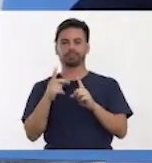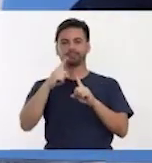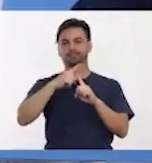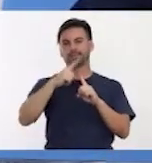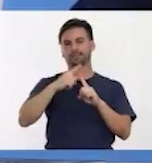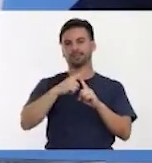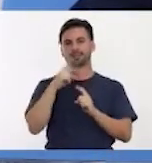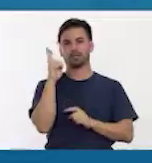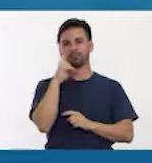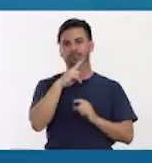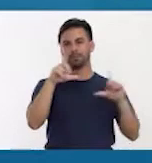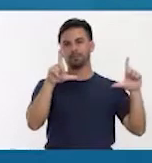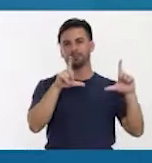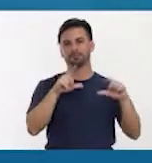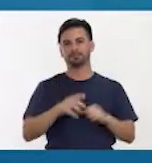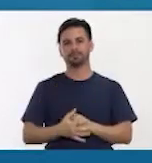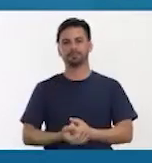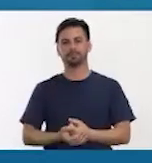pantalla.